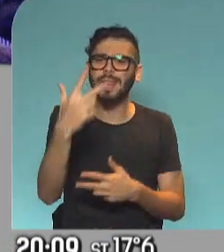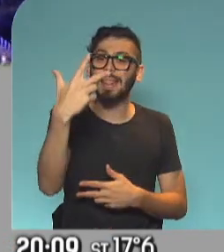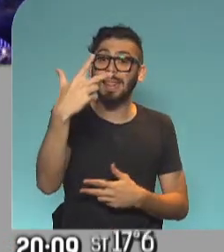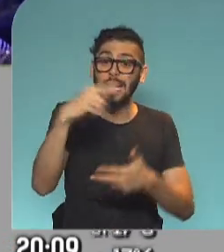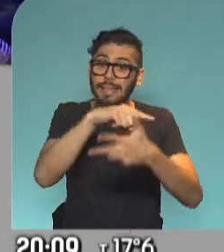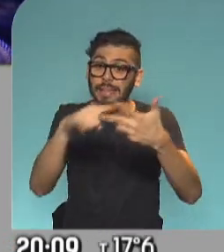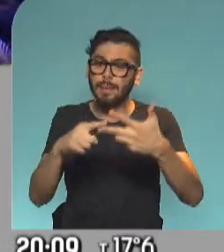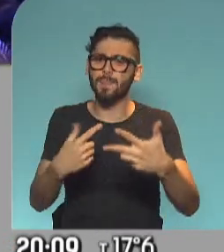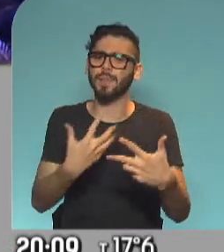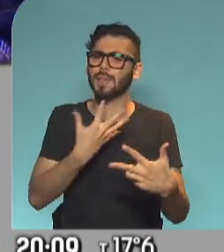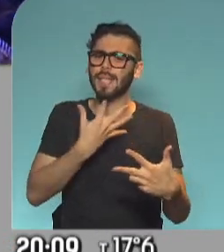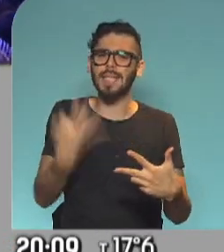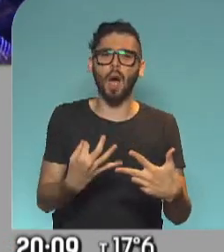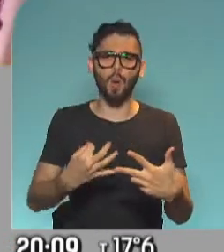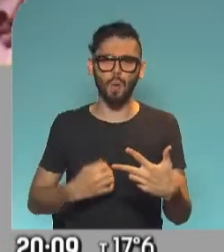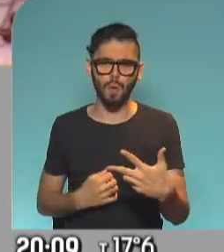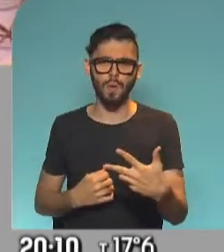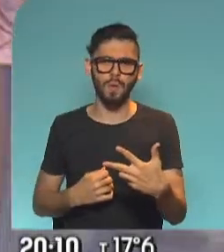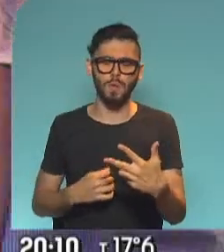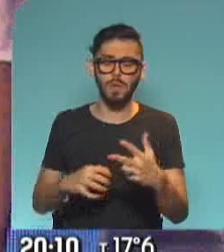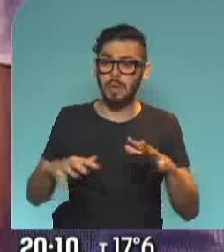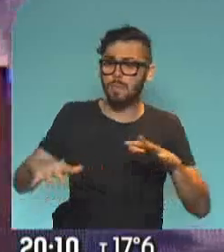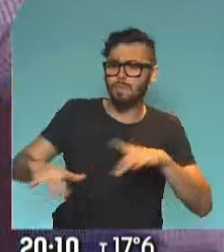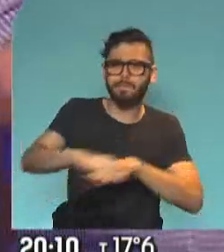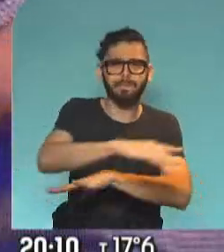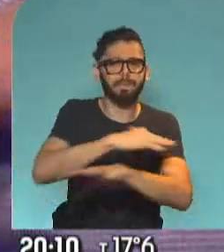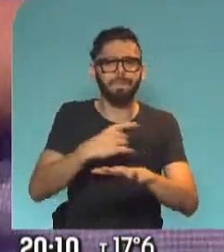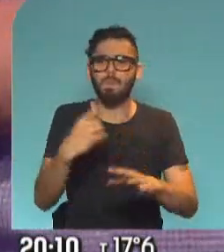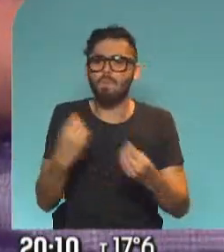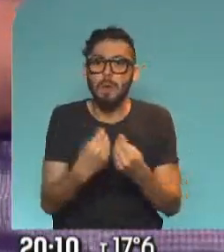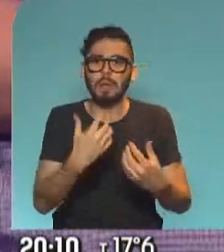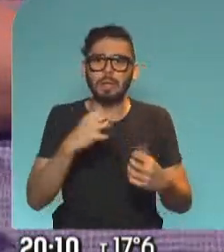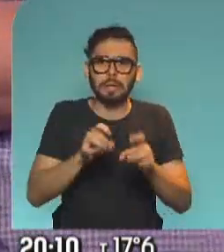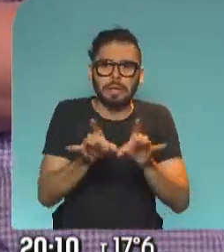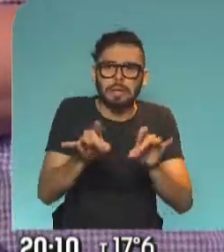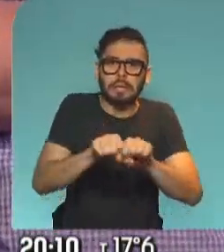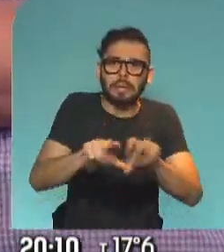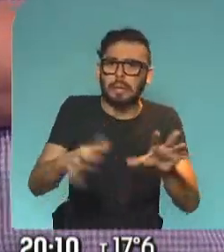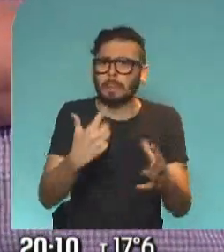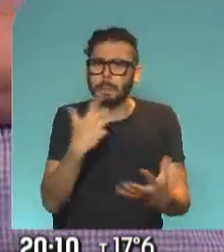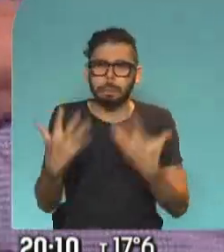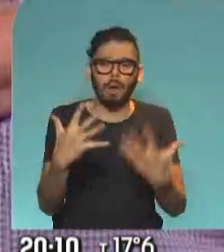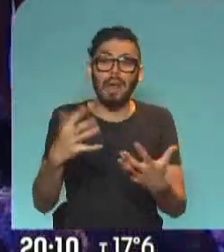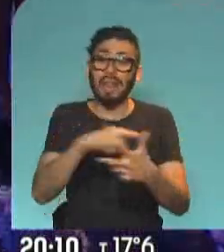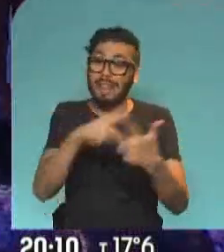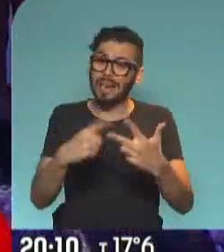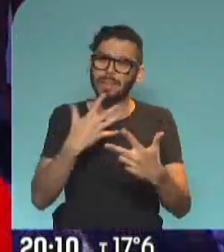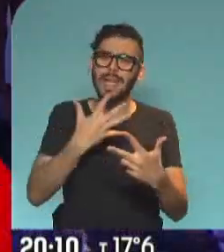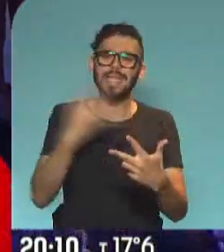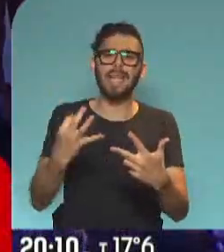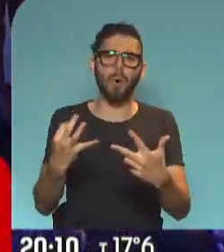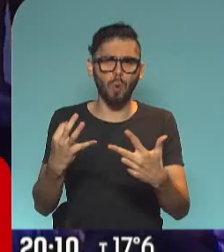que puede tener hoy en día. Pese a todo este contexto de incertidumbre y de pandemia, hay tres certezas que sí tiene